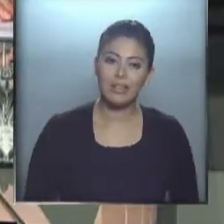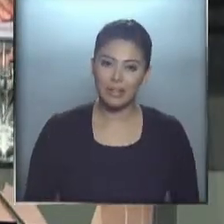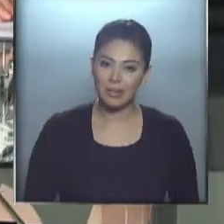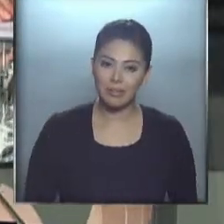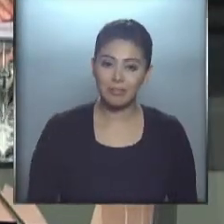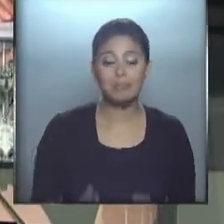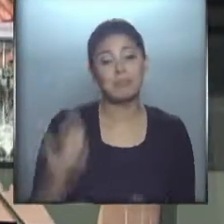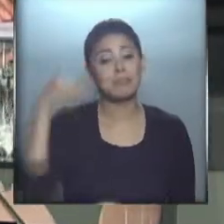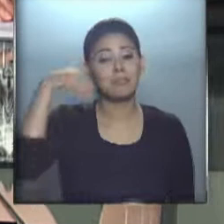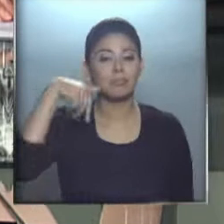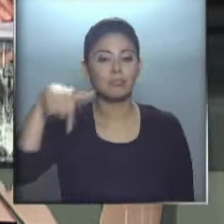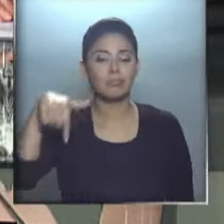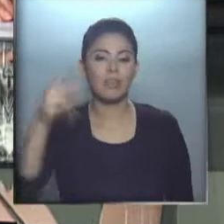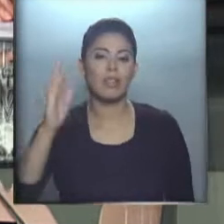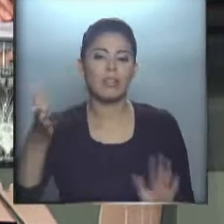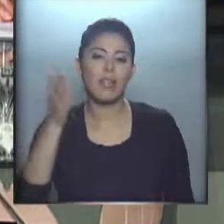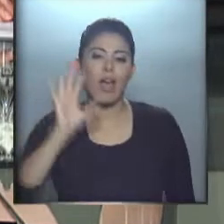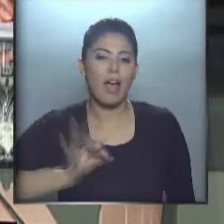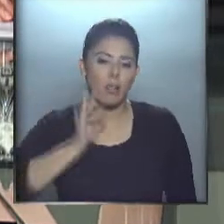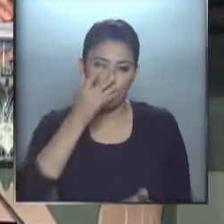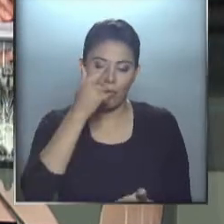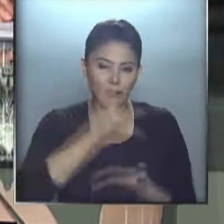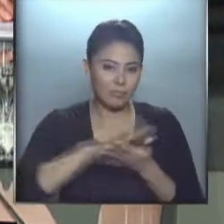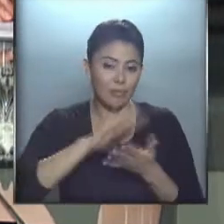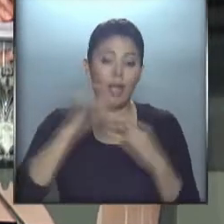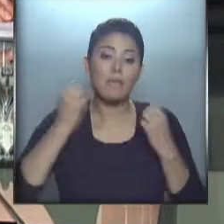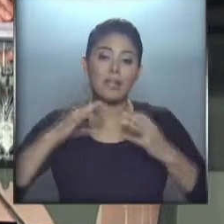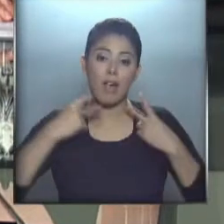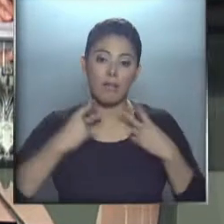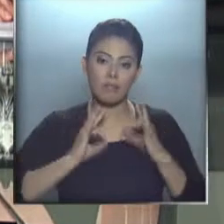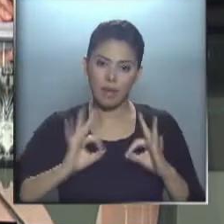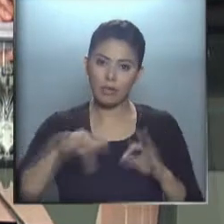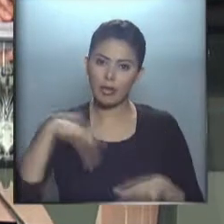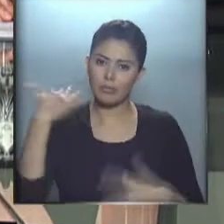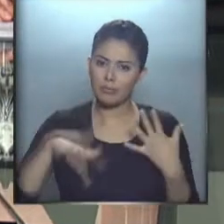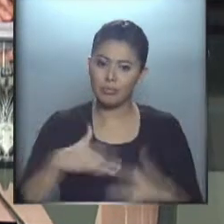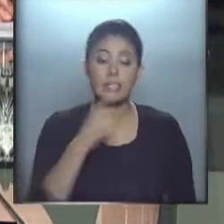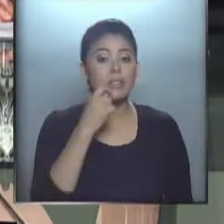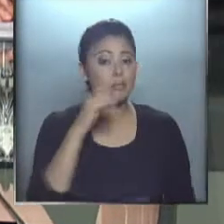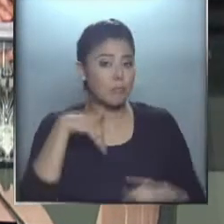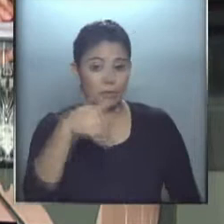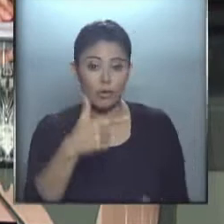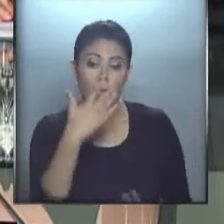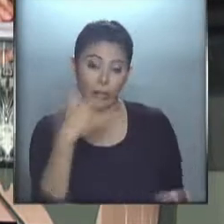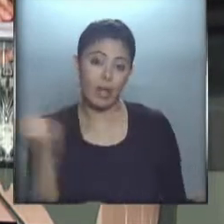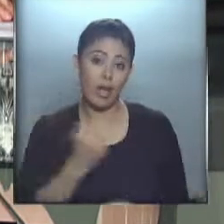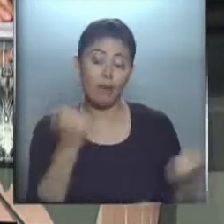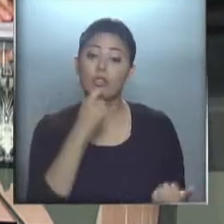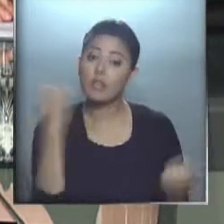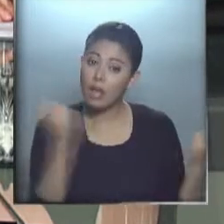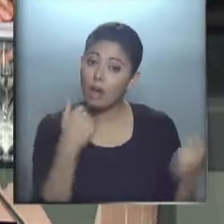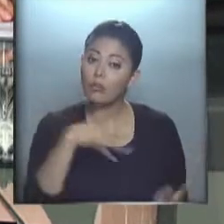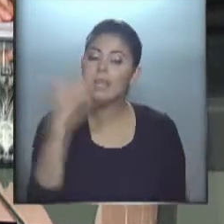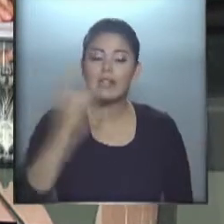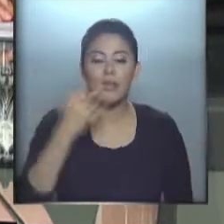tomarse estos días por fin de año comenzar sus vacaciones ya bastante congestionada hasta ahora si no te tomas un micro fuiste en auto y si fuiste en auto lo